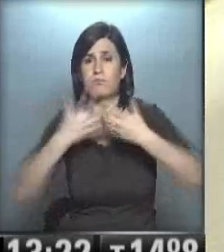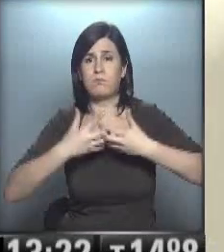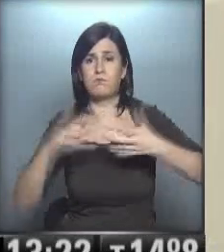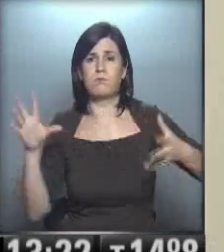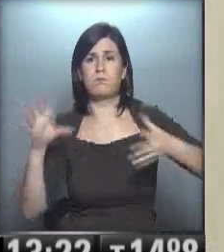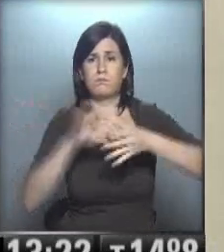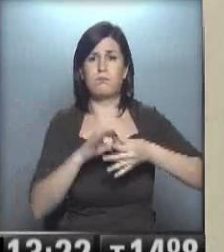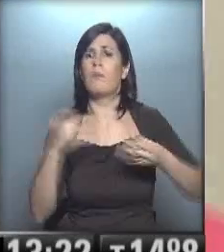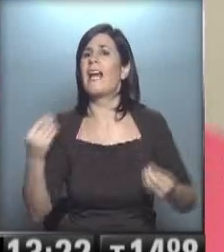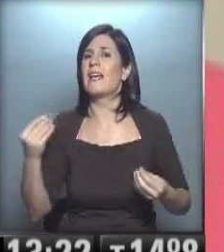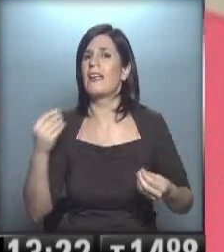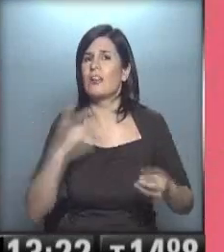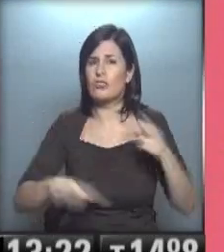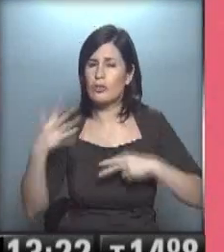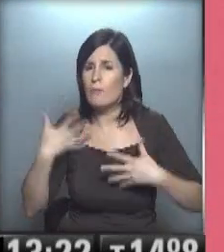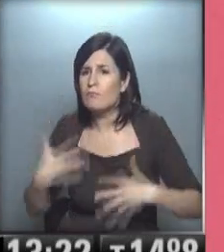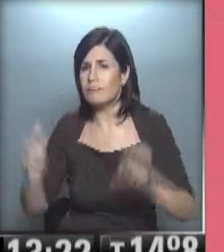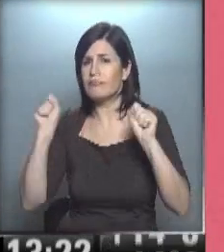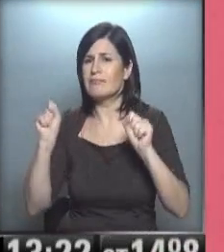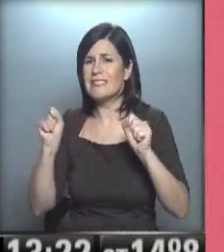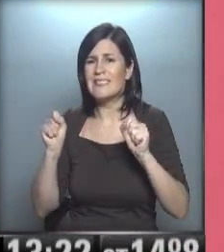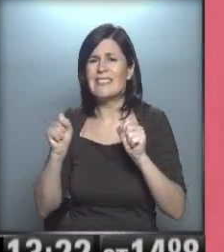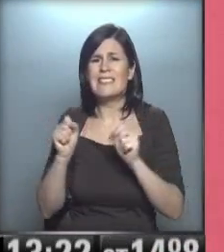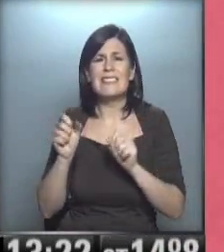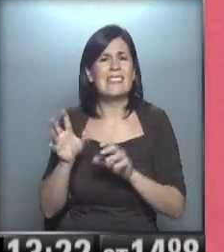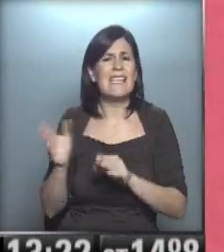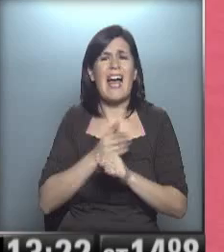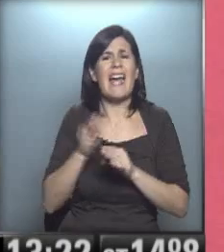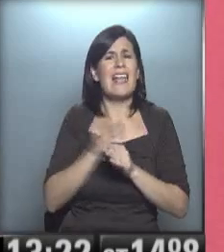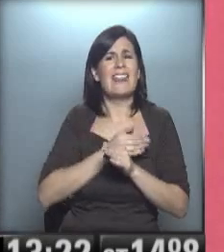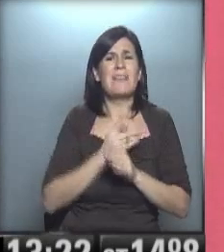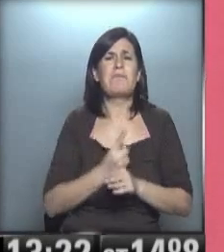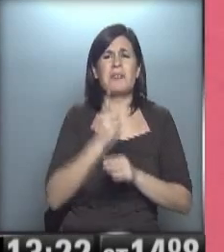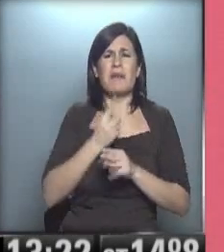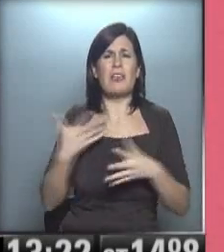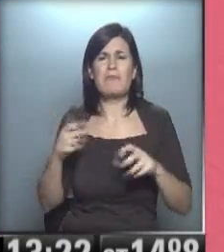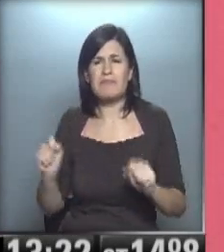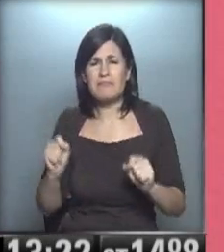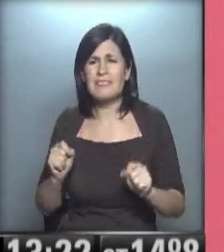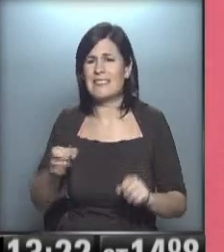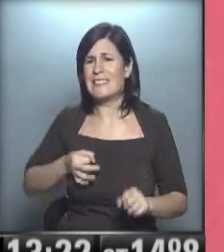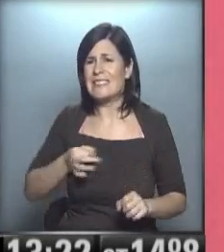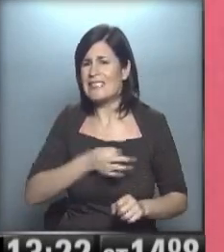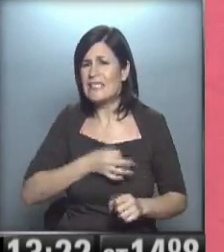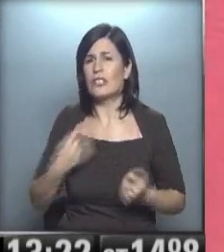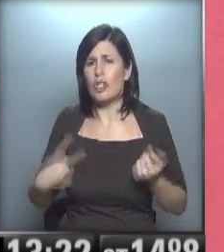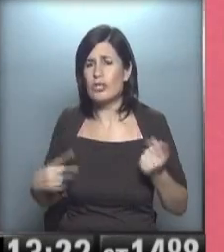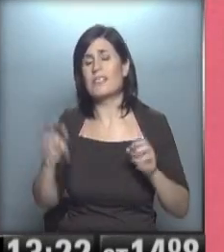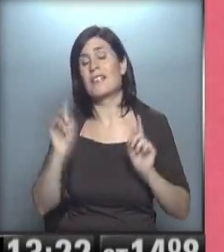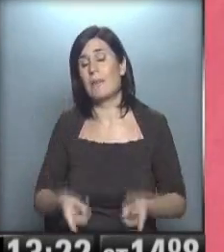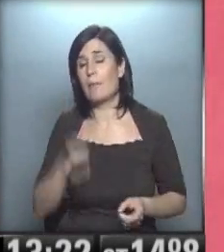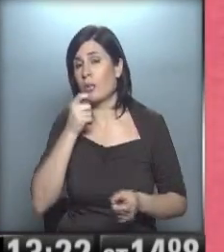detectar lesiones iniciales para hacer seguimiento cuando una paciente está en tratamiento